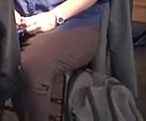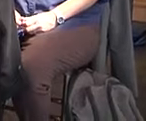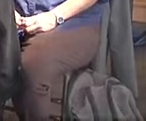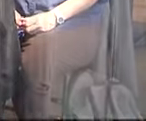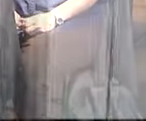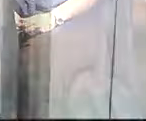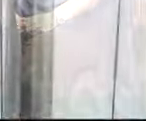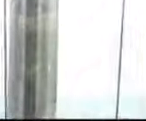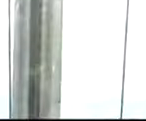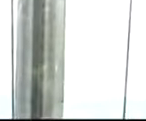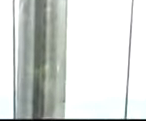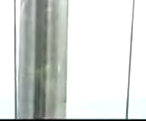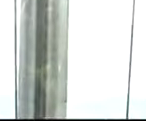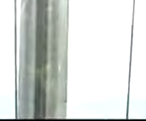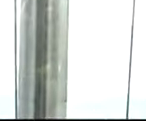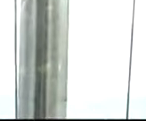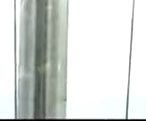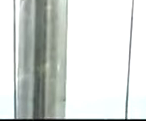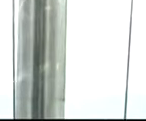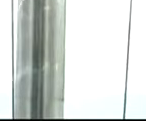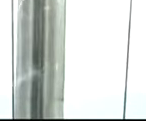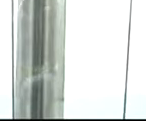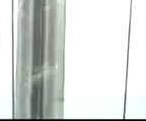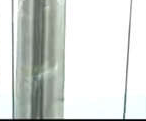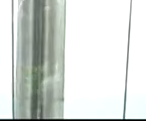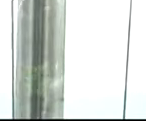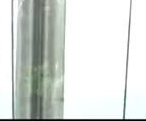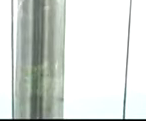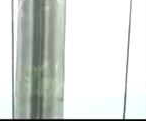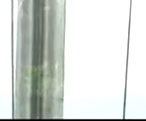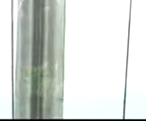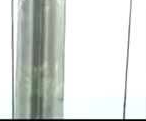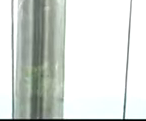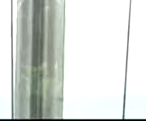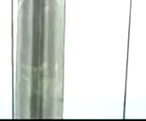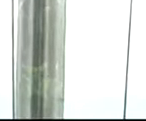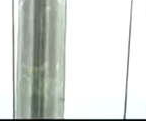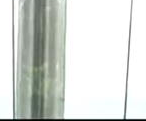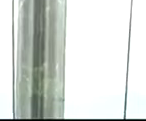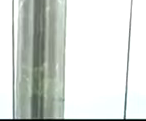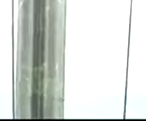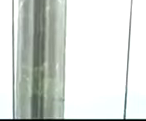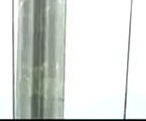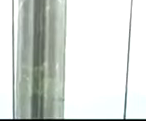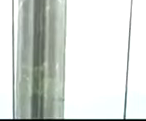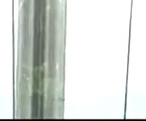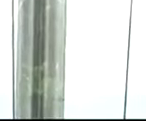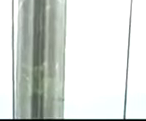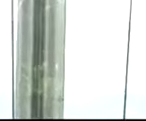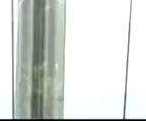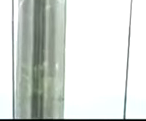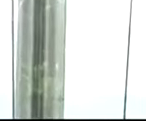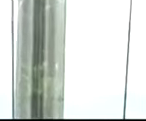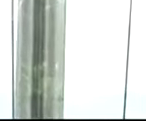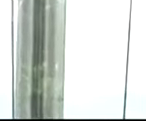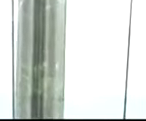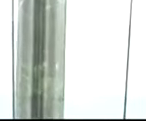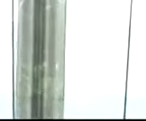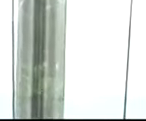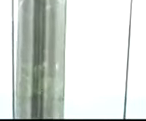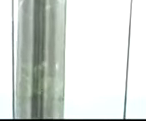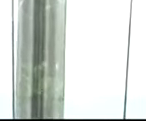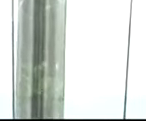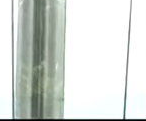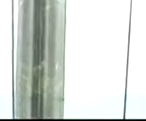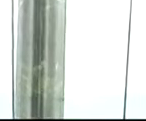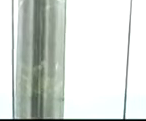digamos, direccionar los retos que nos habíamos planteado en campaña para cumplir un solo propósito. Este es mejorar la calidad de vida de quiteños y